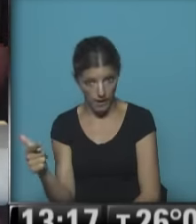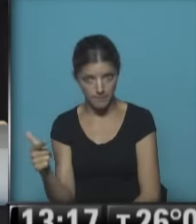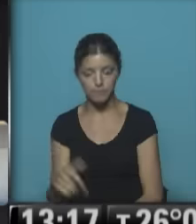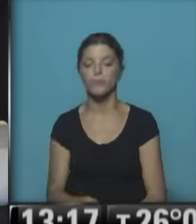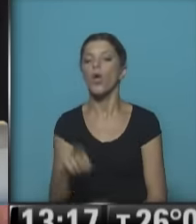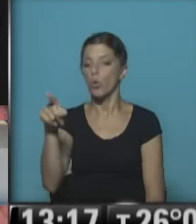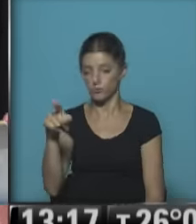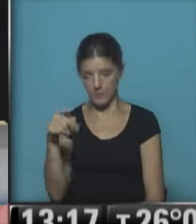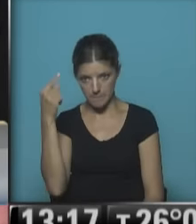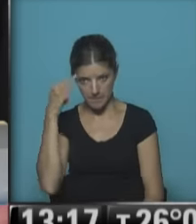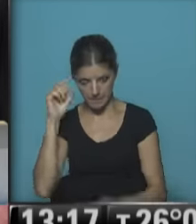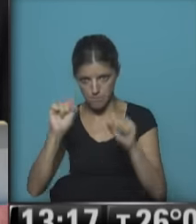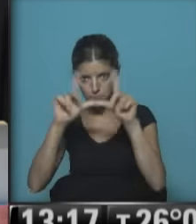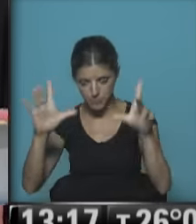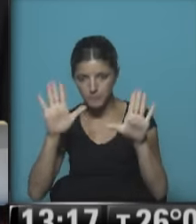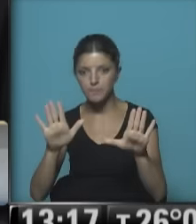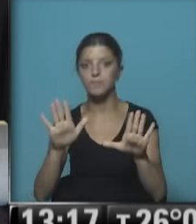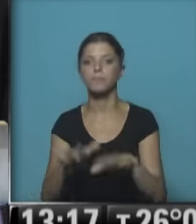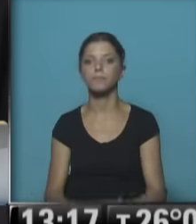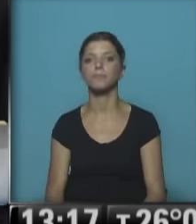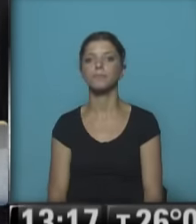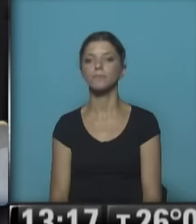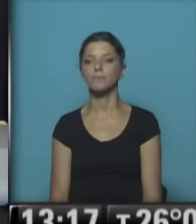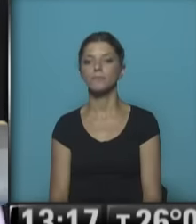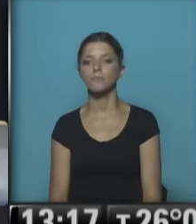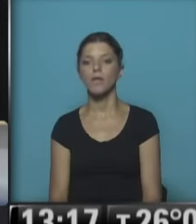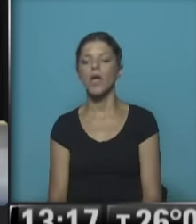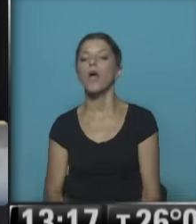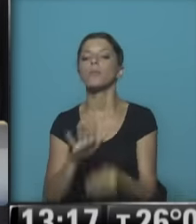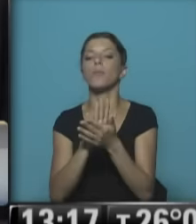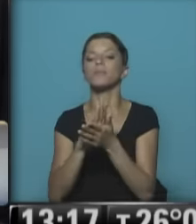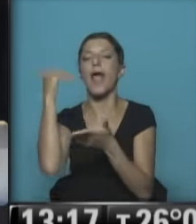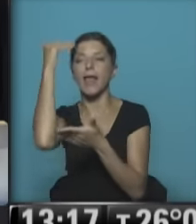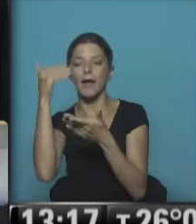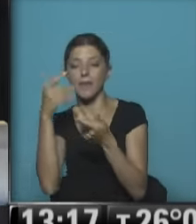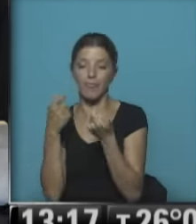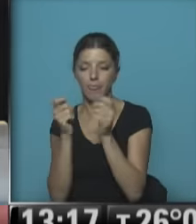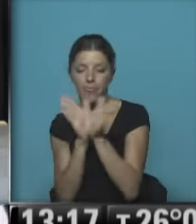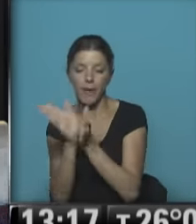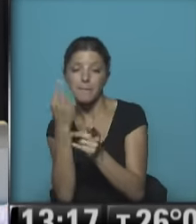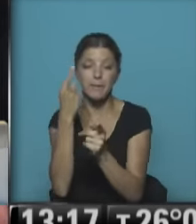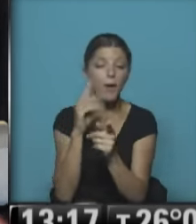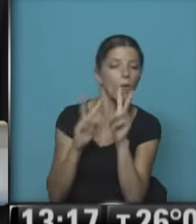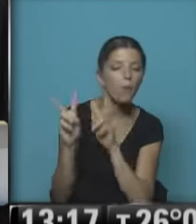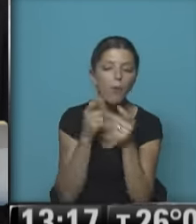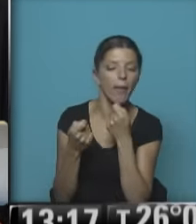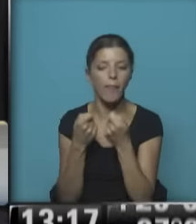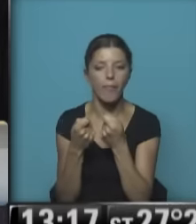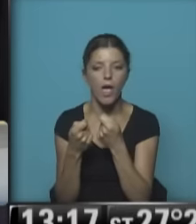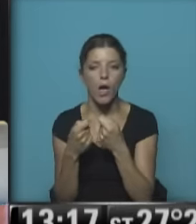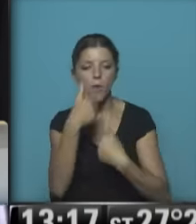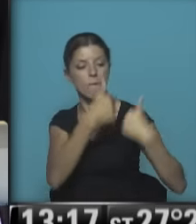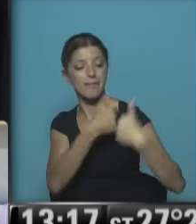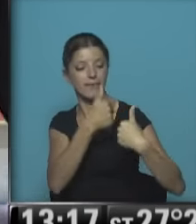fíjense lo que está pasando, es decir, el doble juego de Arabia Saudita, por un lado especulando con perjudicar a sus